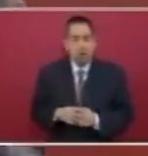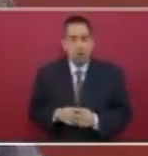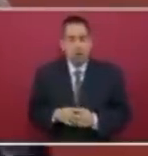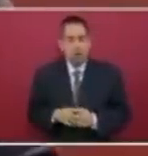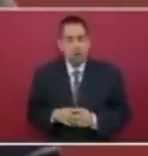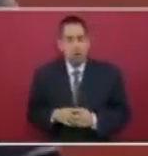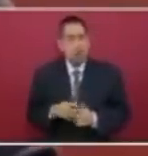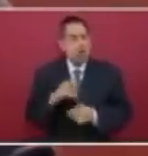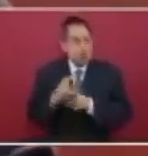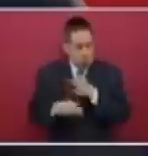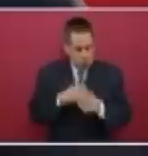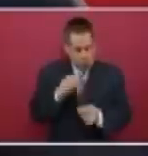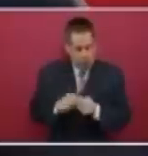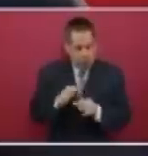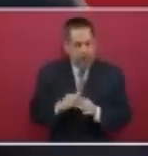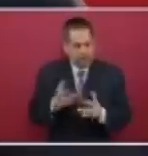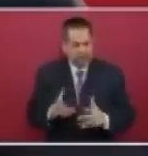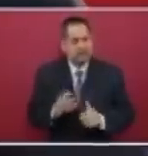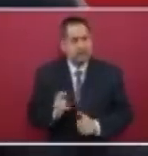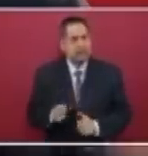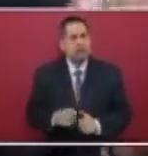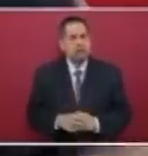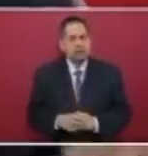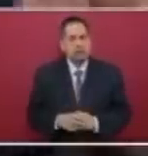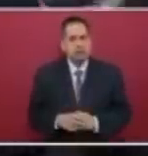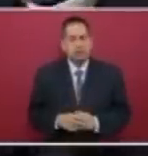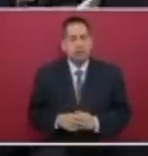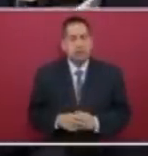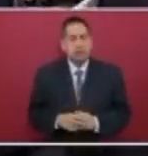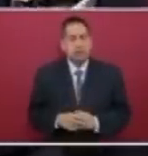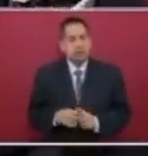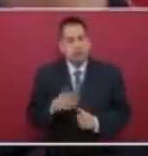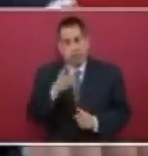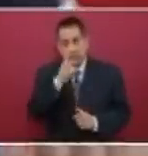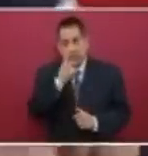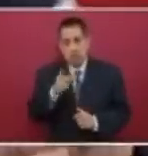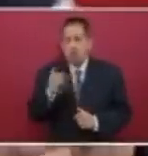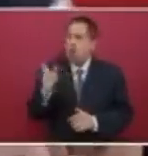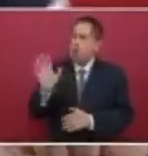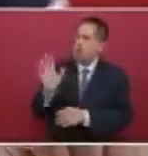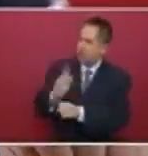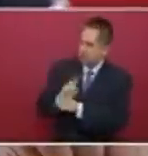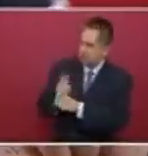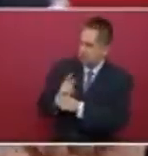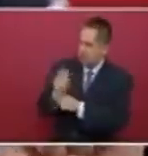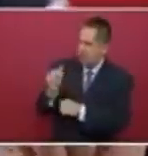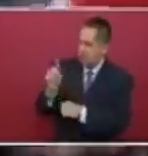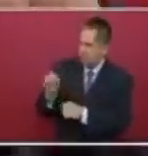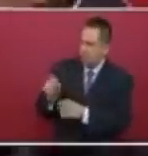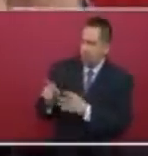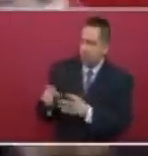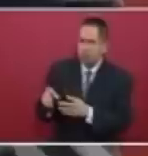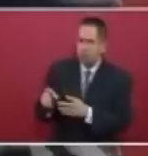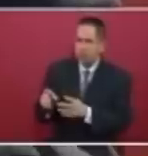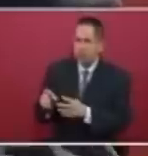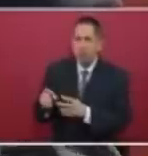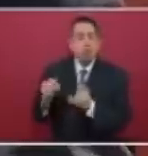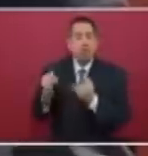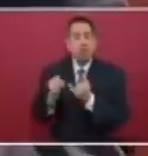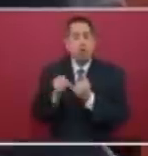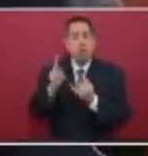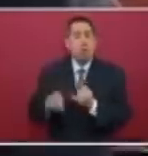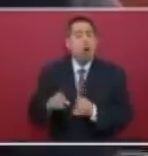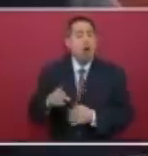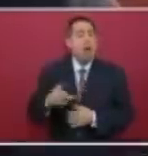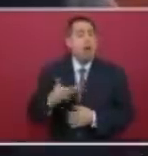y lo estoy aplicando me dijo licenciado así como el presidente